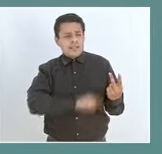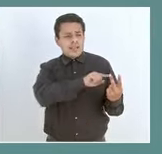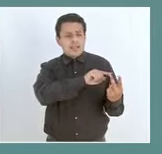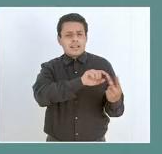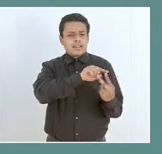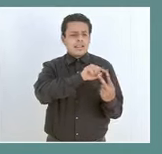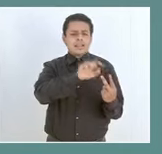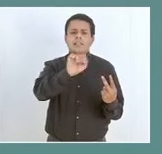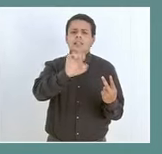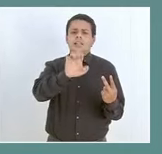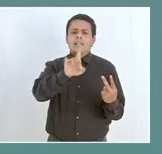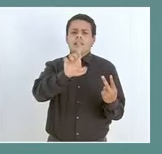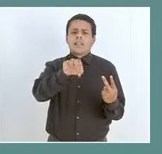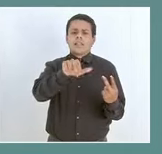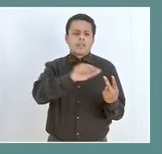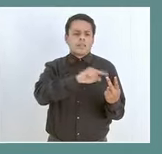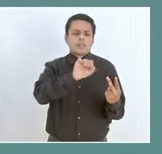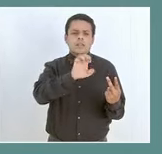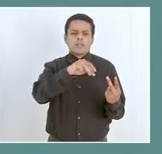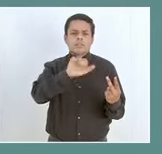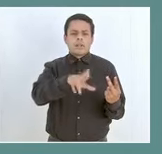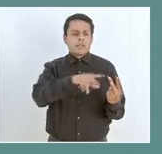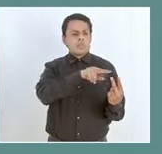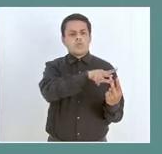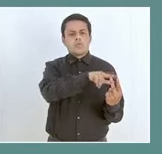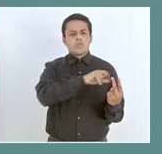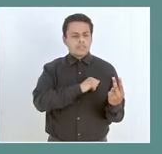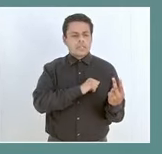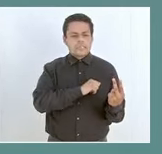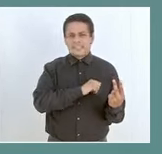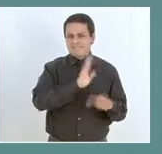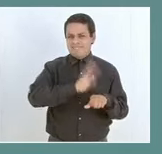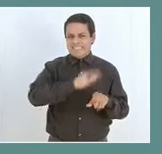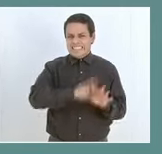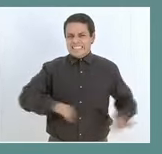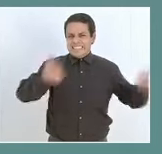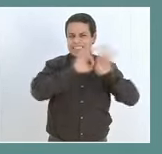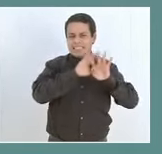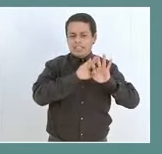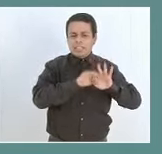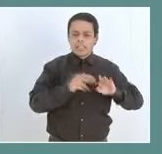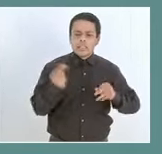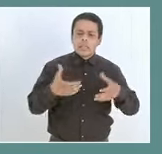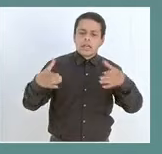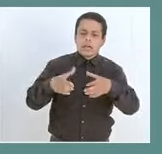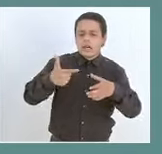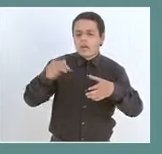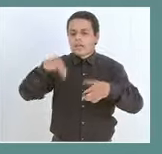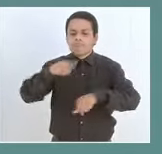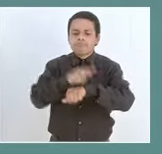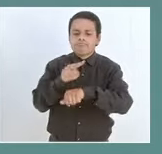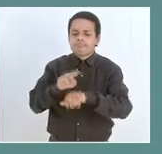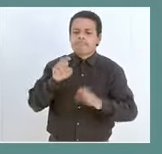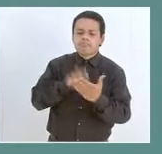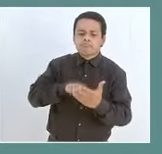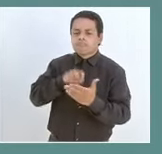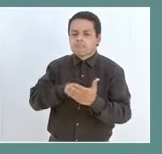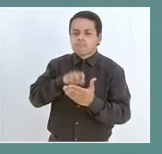la Secretaría de la Defensa y la Secretaría de Marina, dos pilares del Estado mexicano. Y por